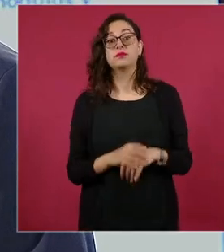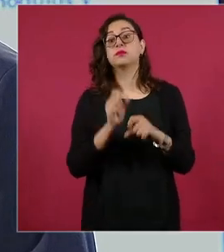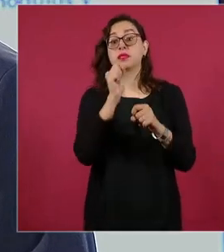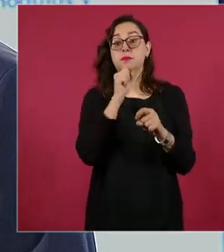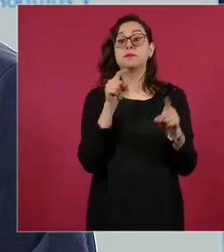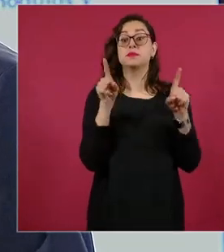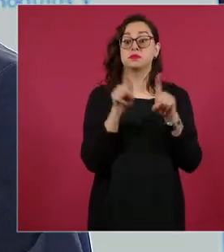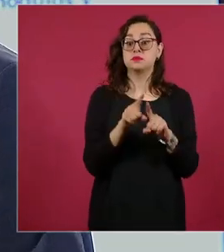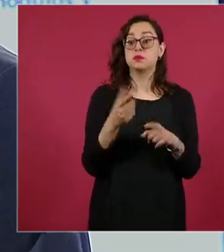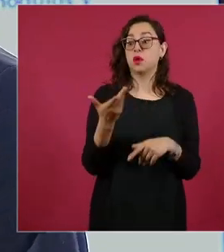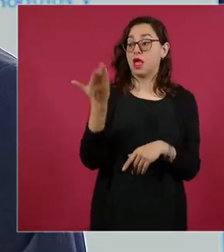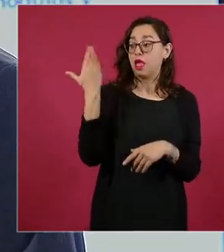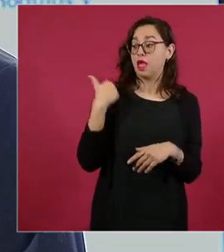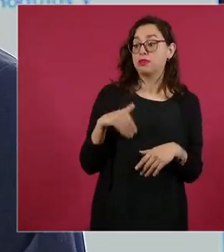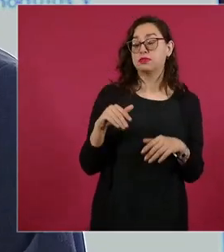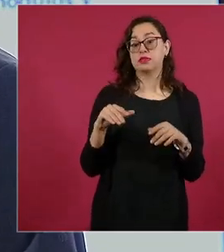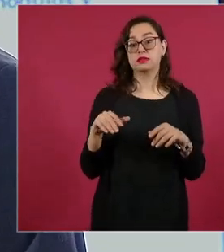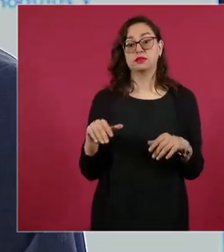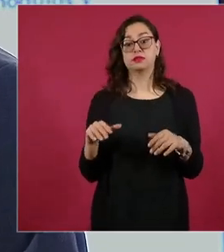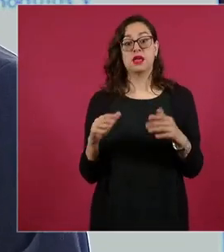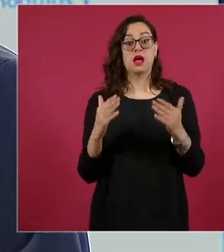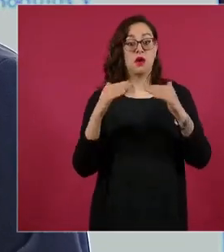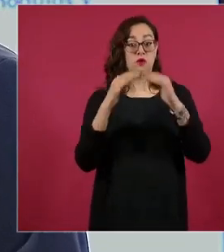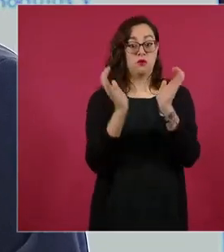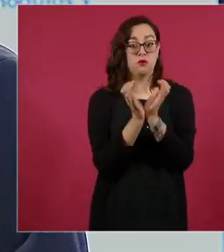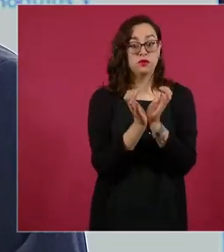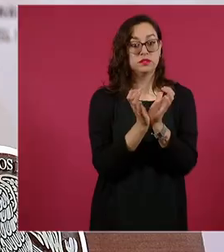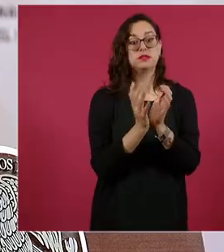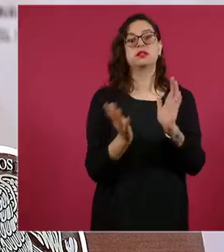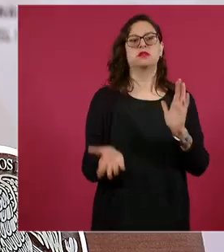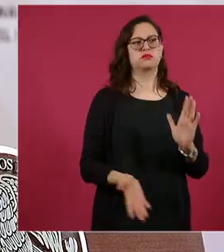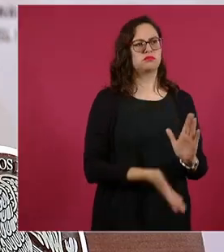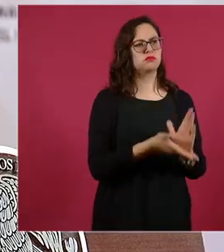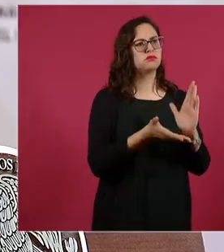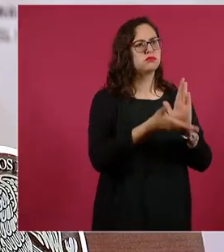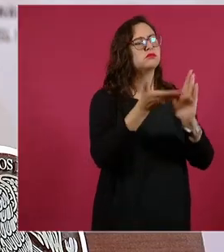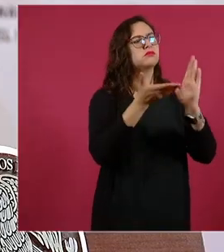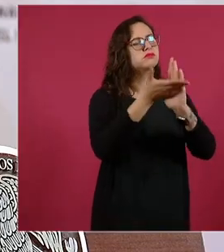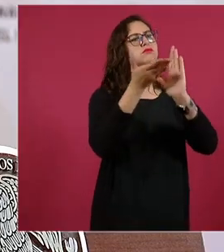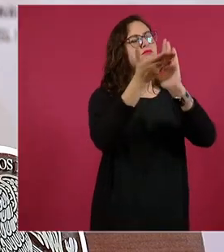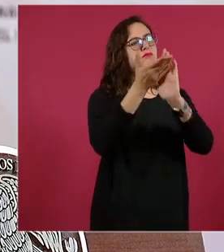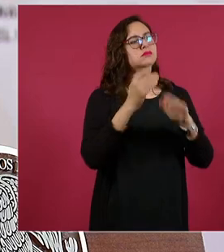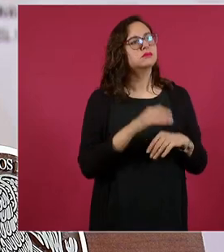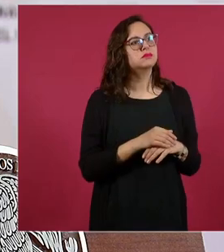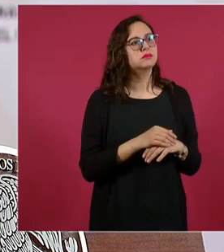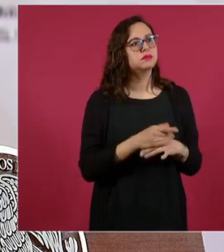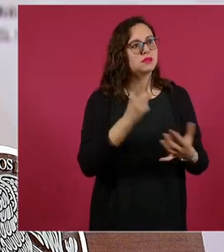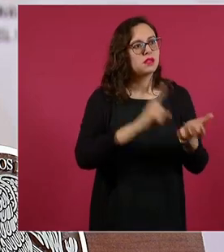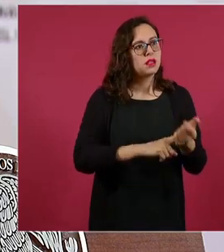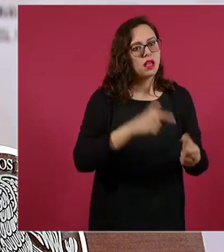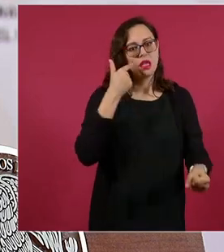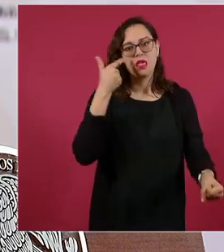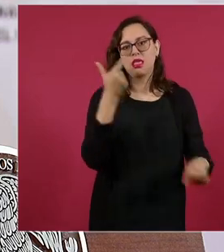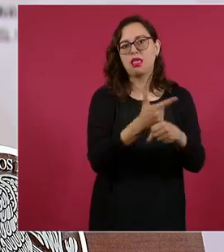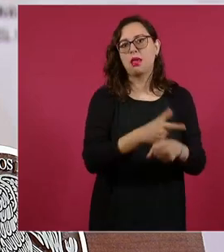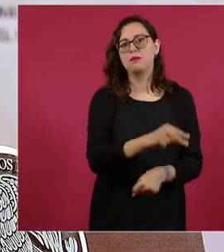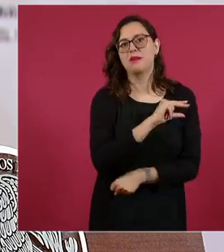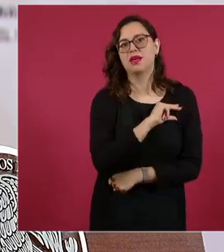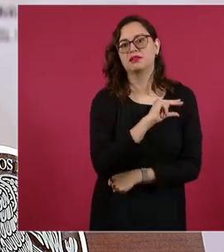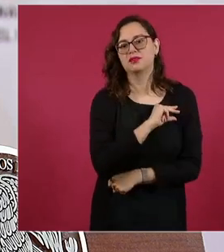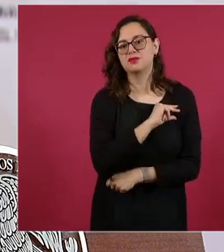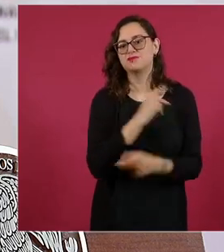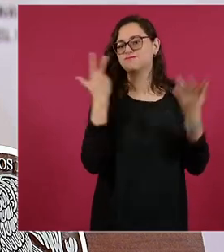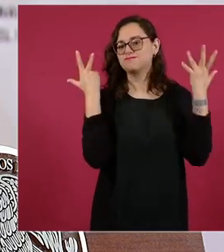la construcción se privatizó. Tenemos nosotros ya presentada, trabajada y aprobada en